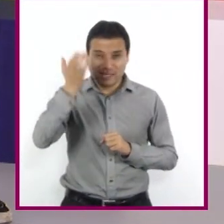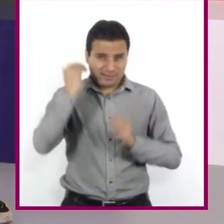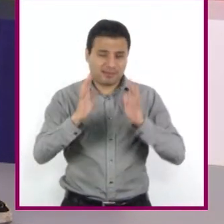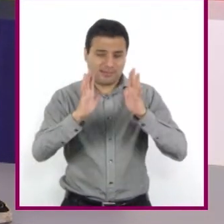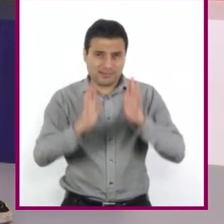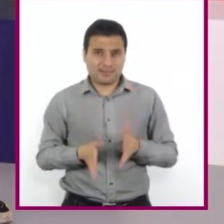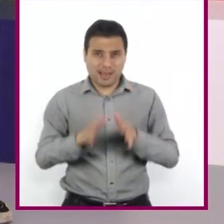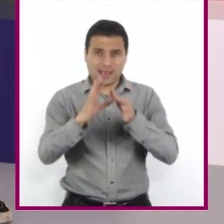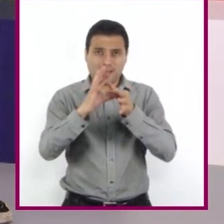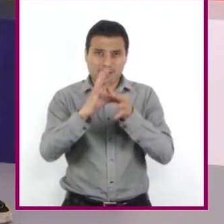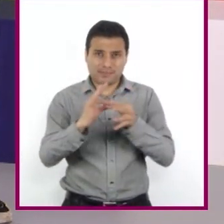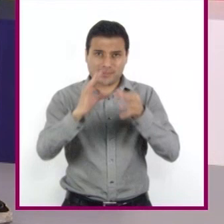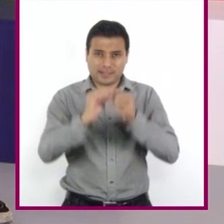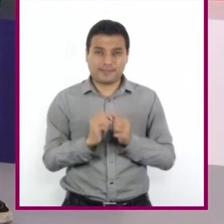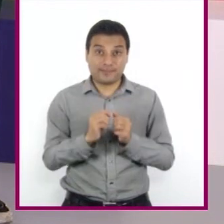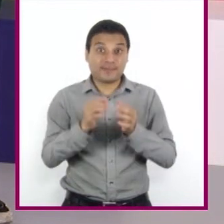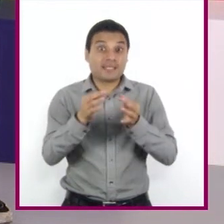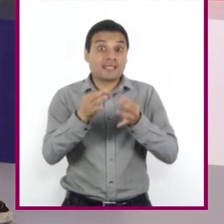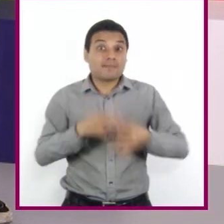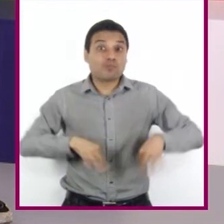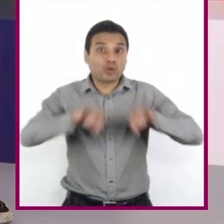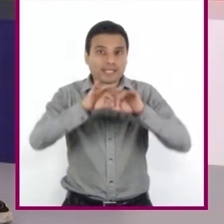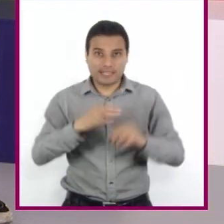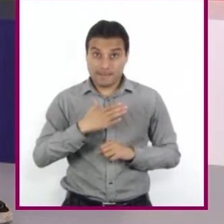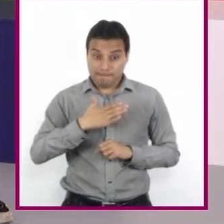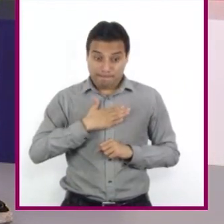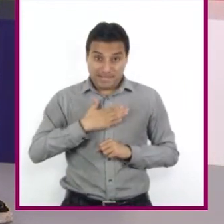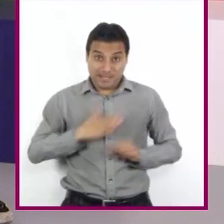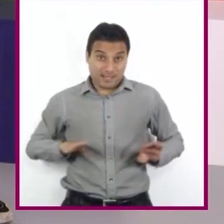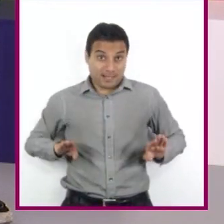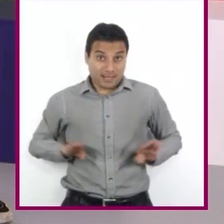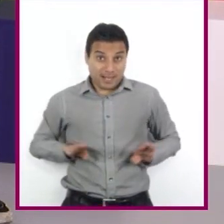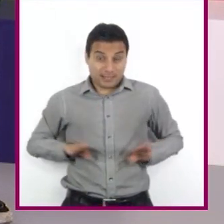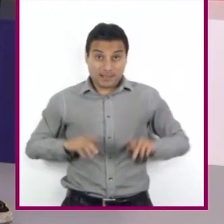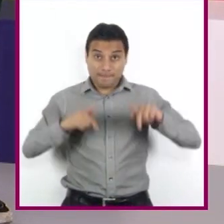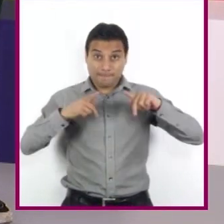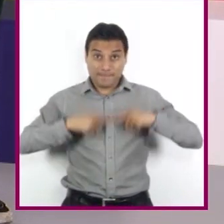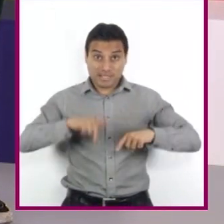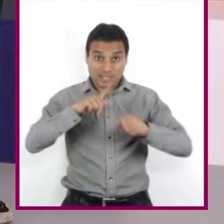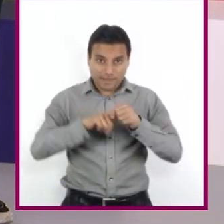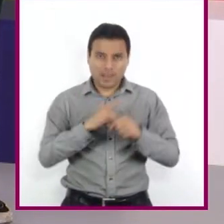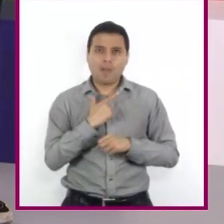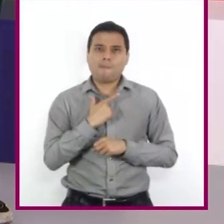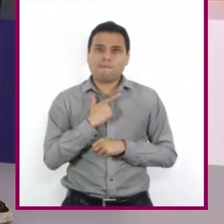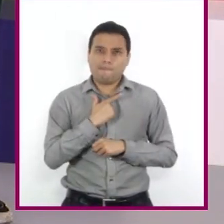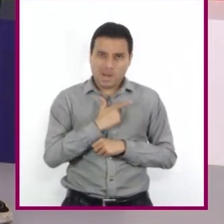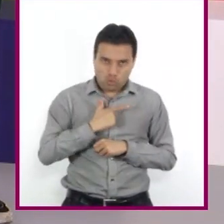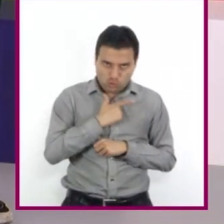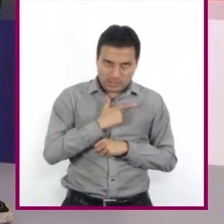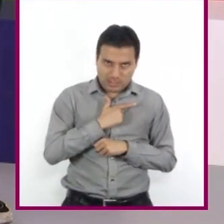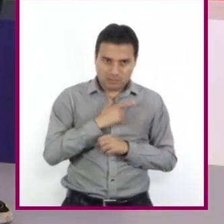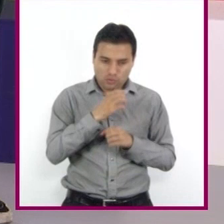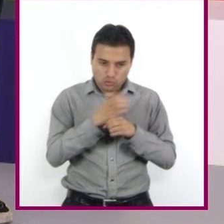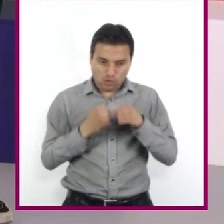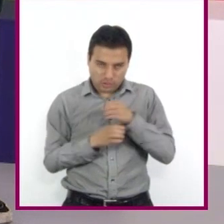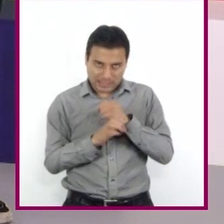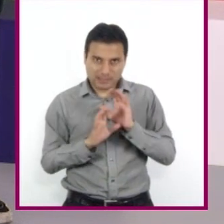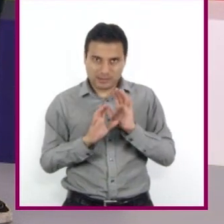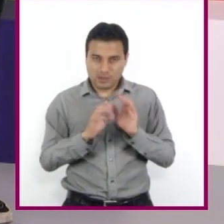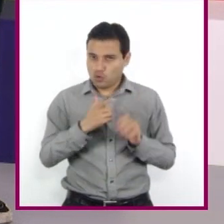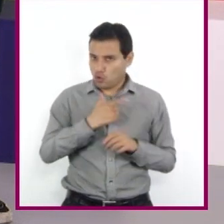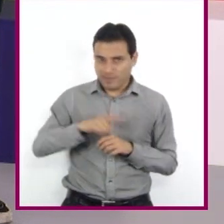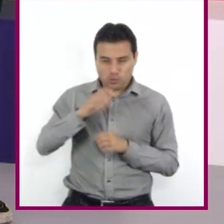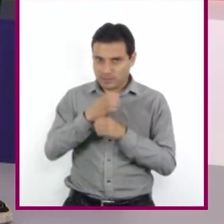importancia de reflejar las características personales que nos gustaban o nos disgustaban de nuestro cuerpo y cómo los usamos para crear